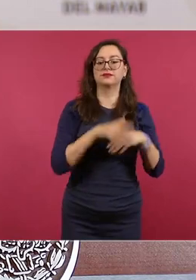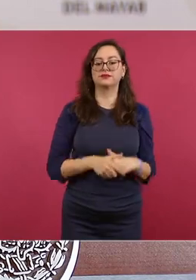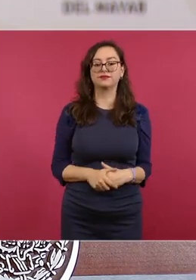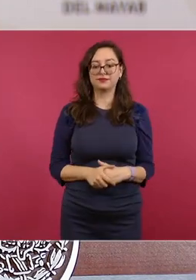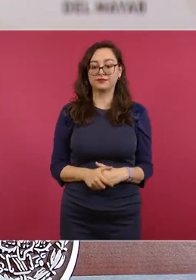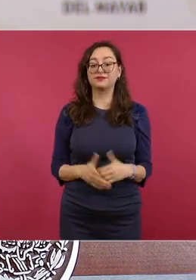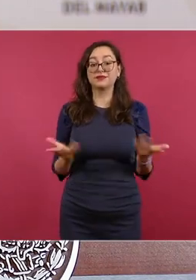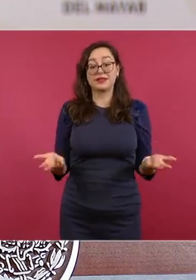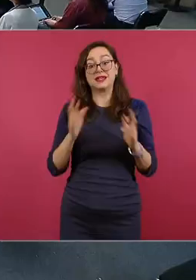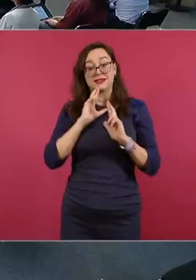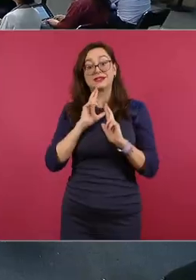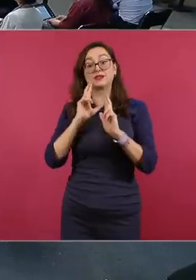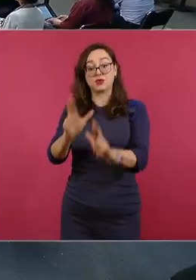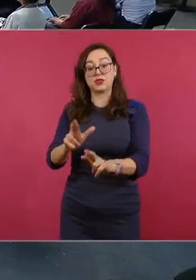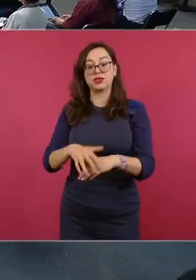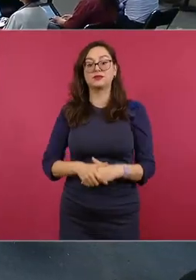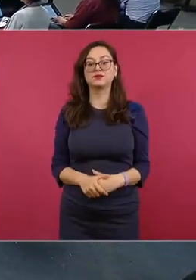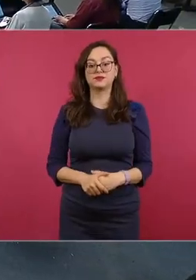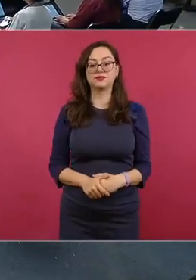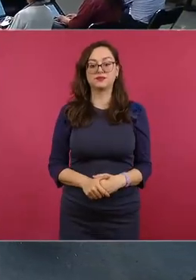Ya te contestamos.